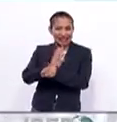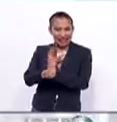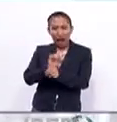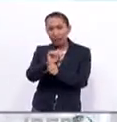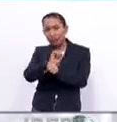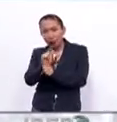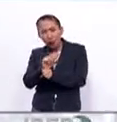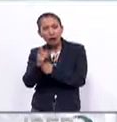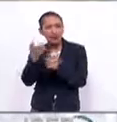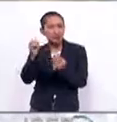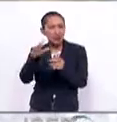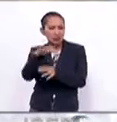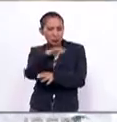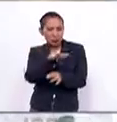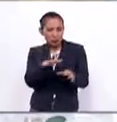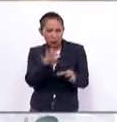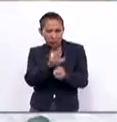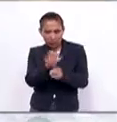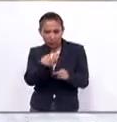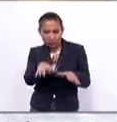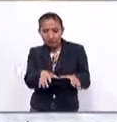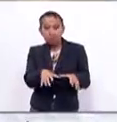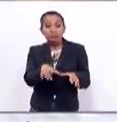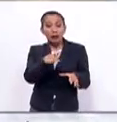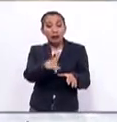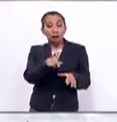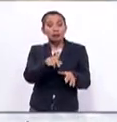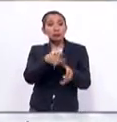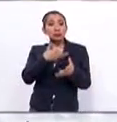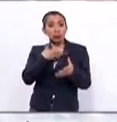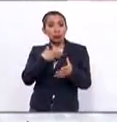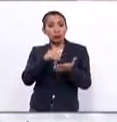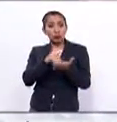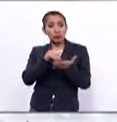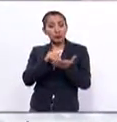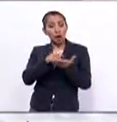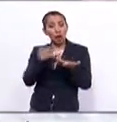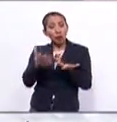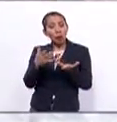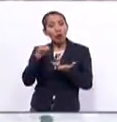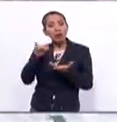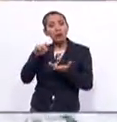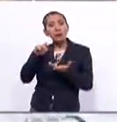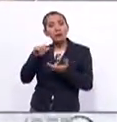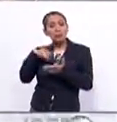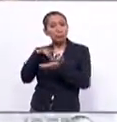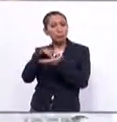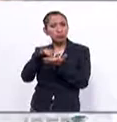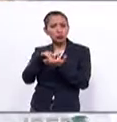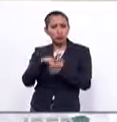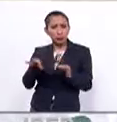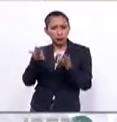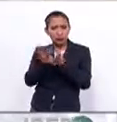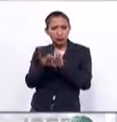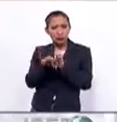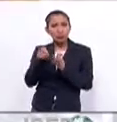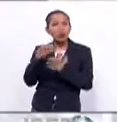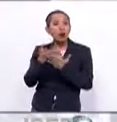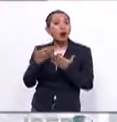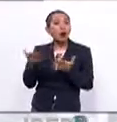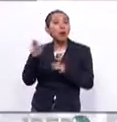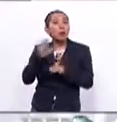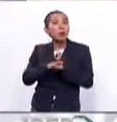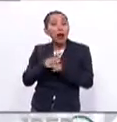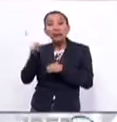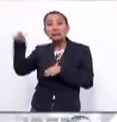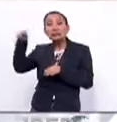actores vinculados a la industria audiovisual en particular han tenido y tienen todavía en Ibermedia un respaldo fundamental. Y esto ahora con